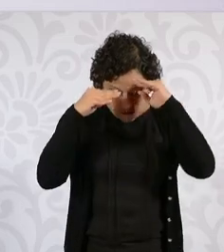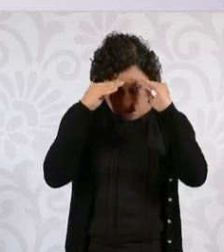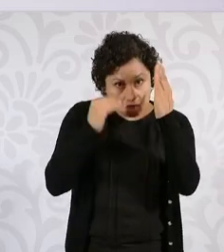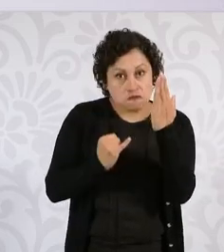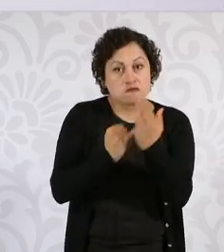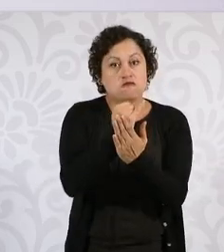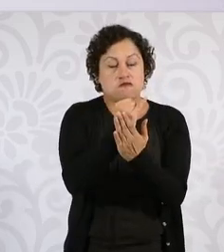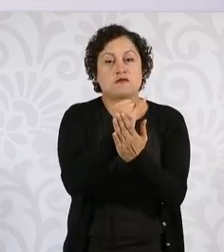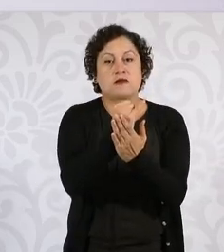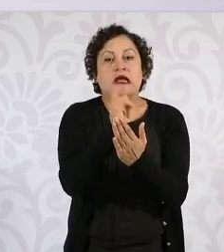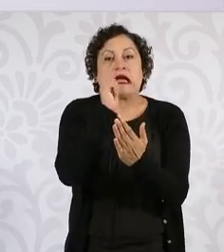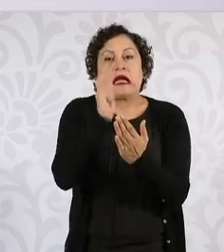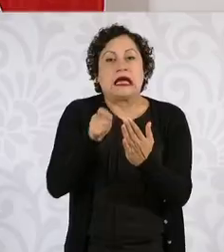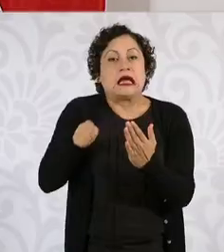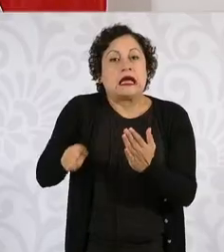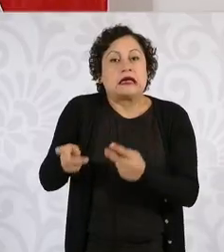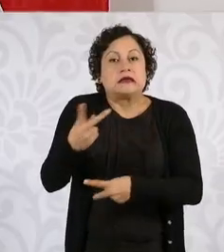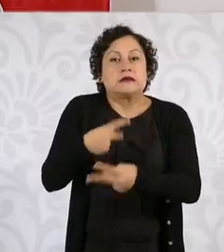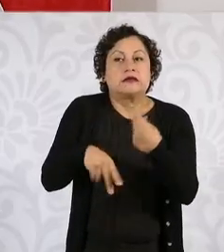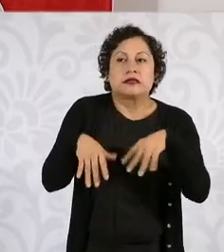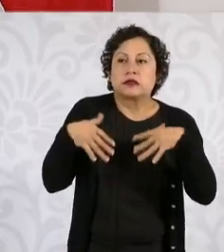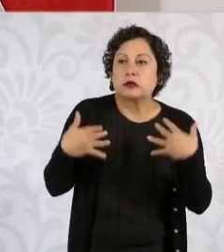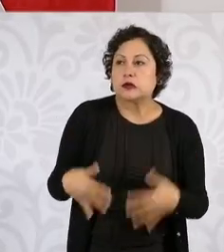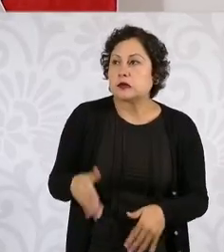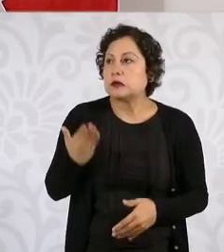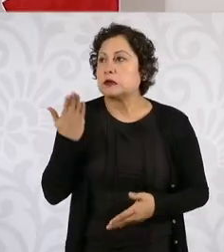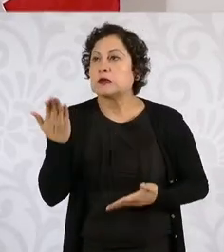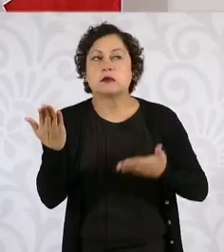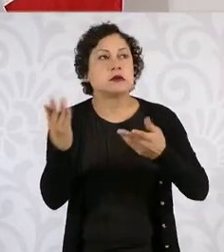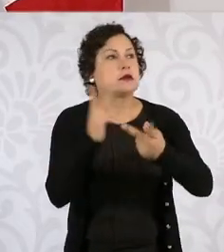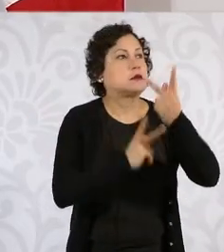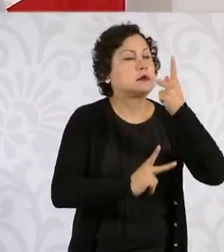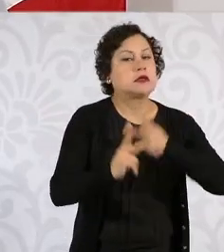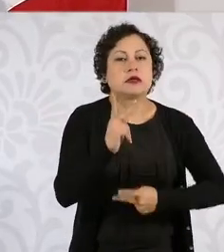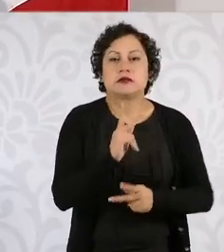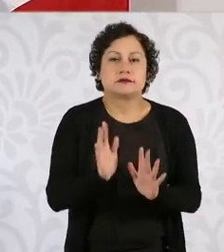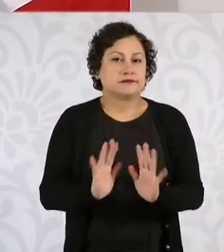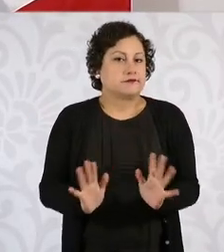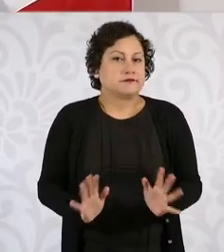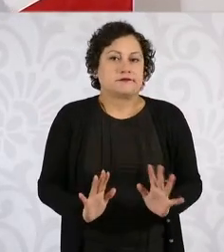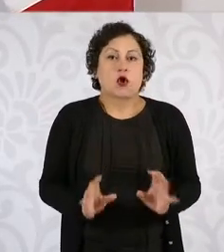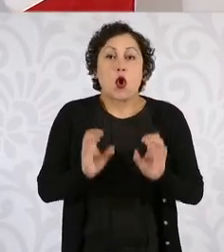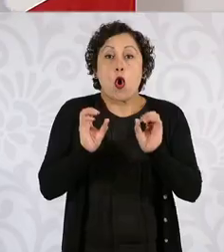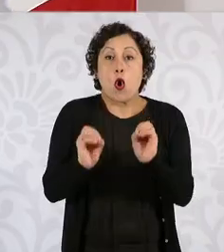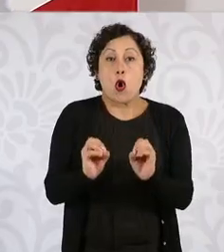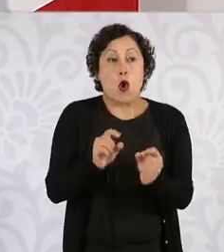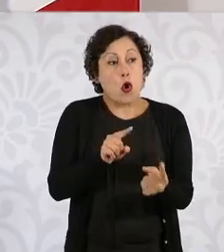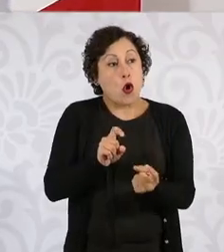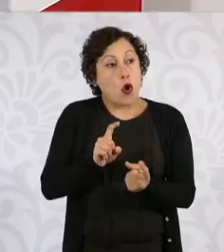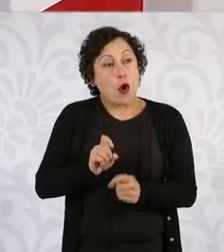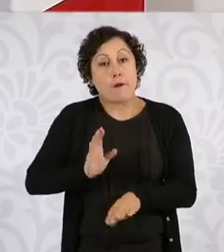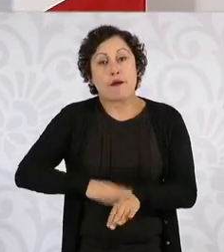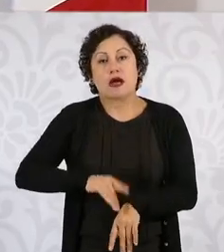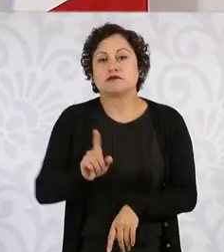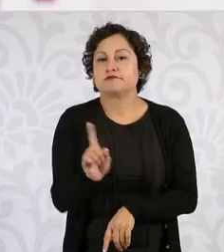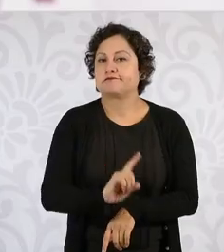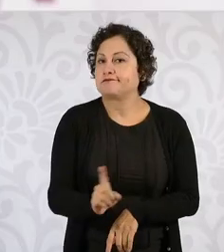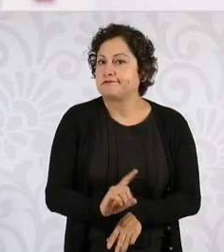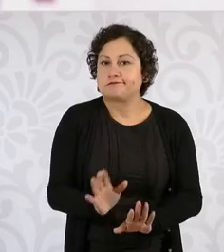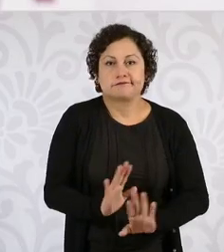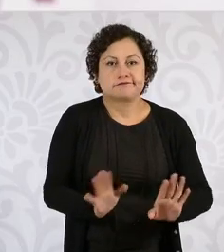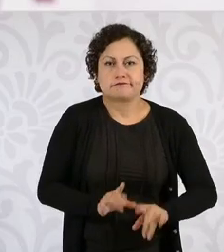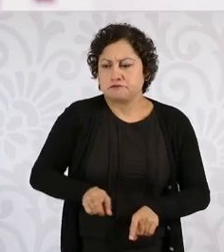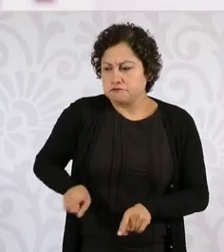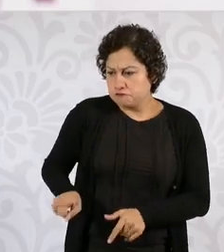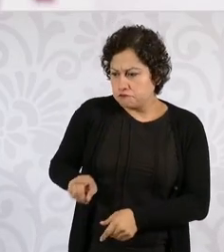de endeudarnos y de presionar el presupuesto público, se puede generar los esquemas de